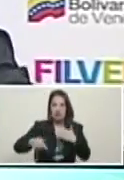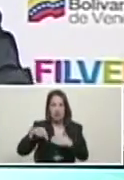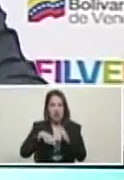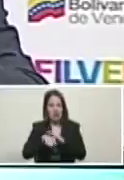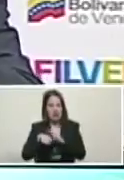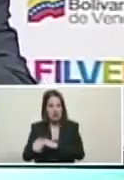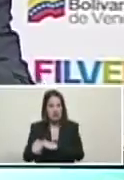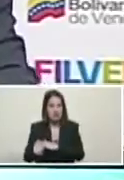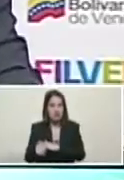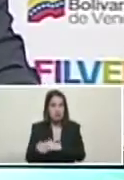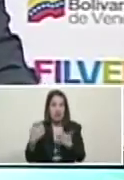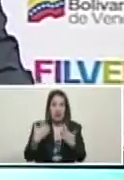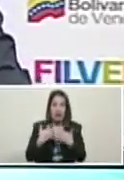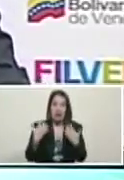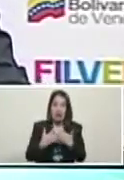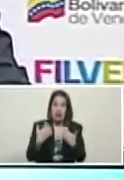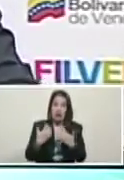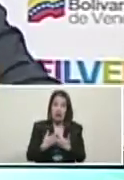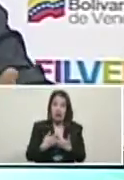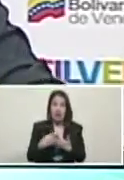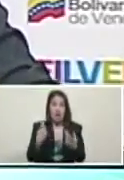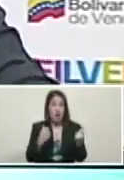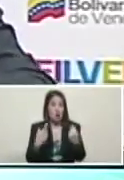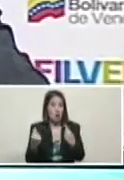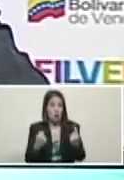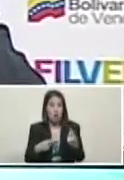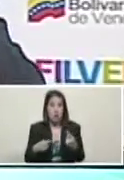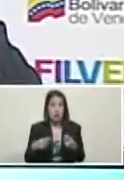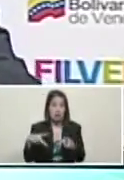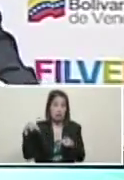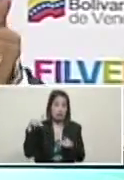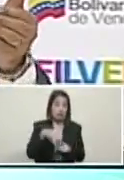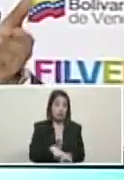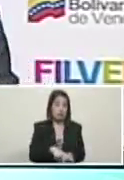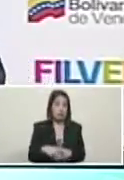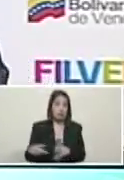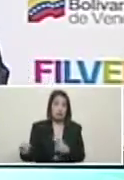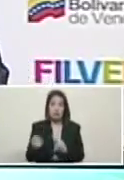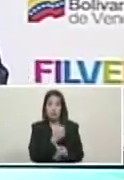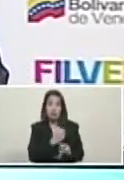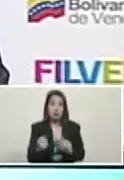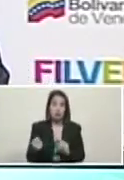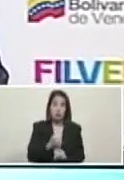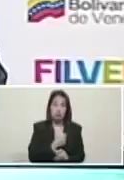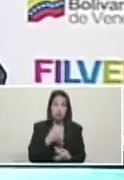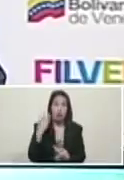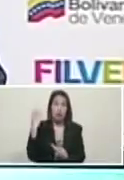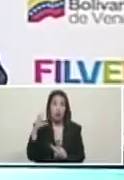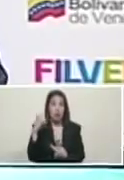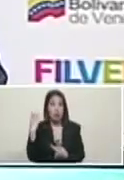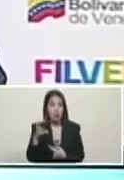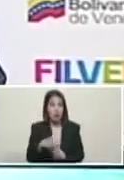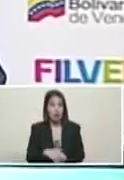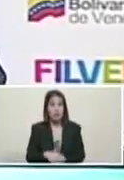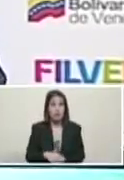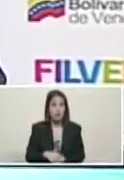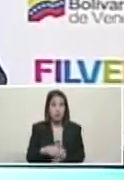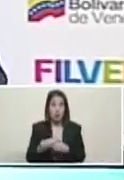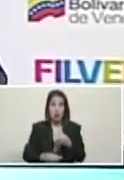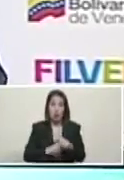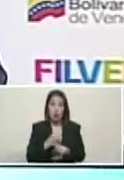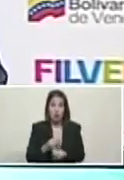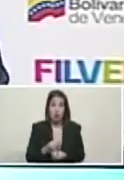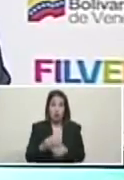combustible, de la guerra económica, somos víctimas de la violencia colombiana. Y por eso es que he dado instrucciones